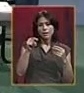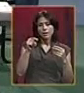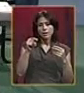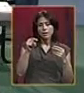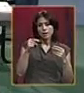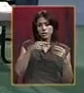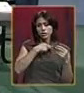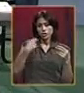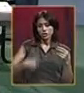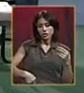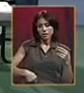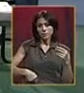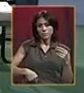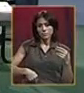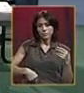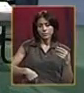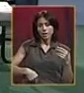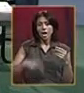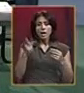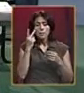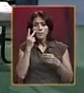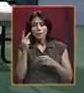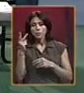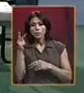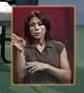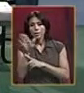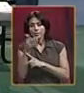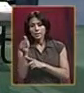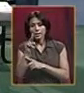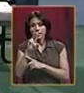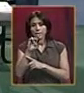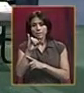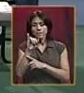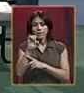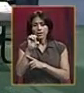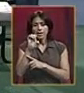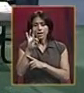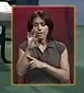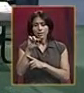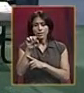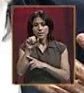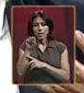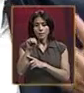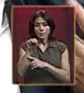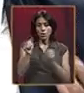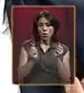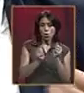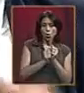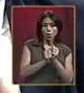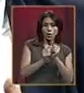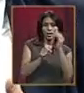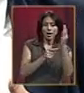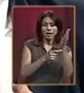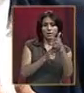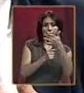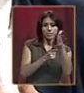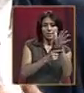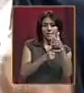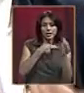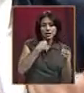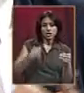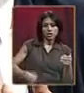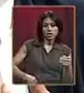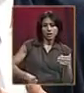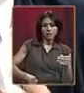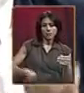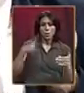bandera china, porque estaba visitando al presidente de China, y el interés del presidente de Vietnam era